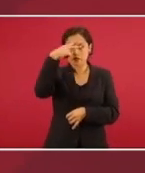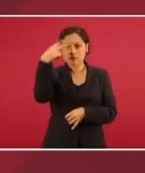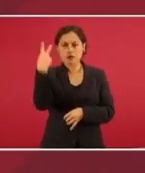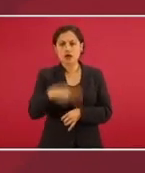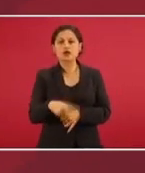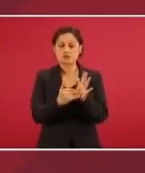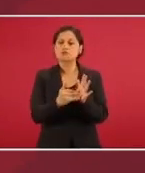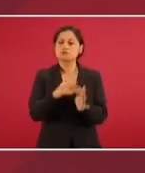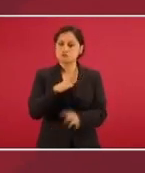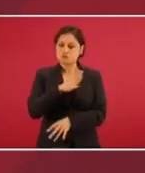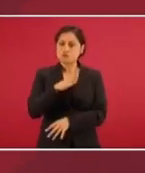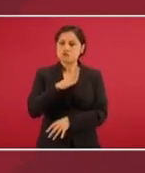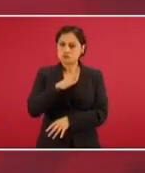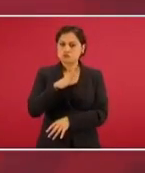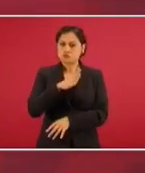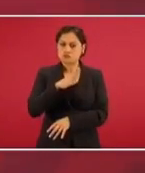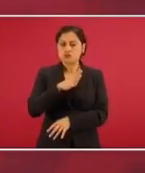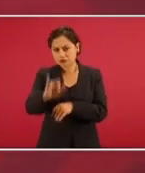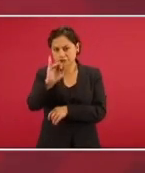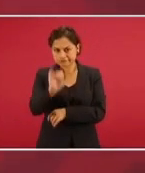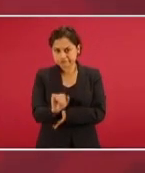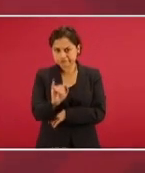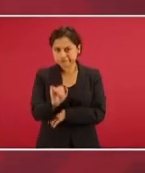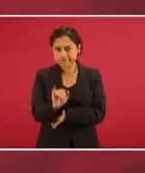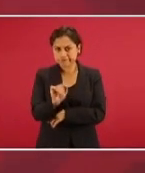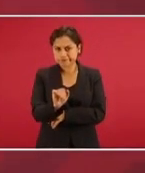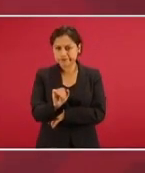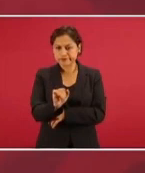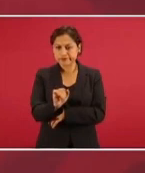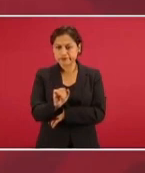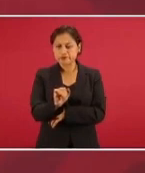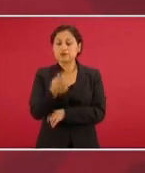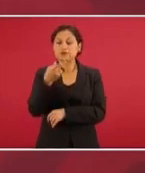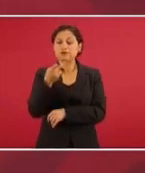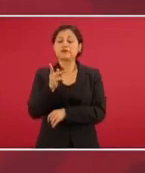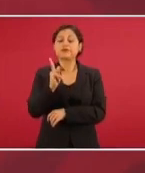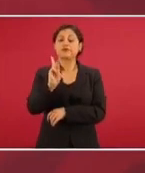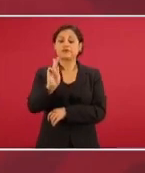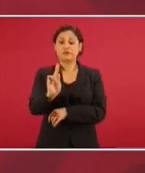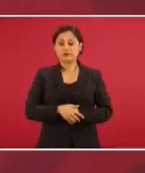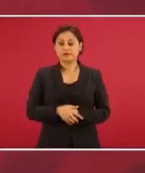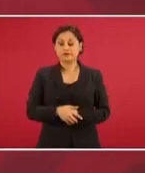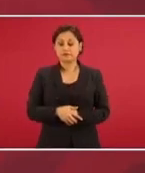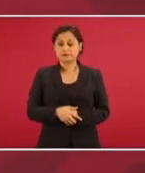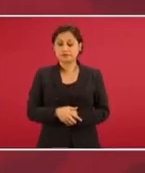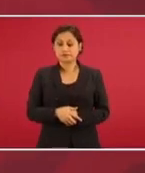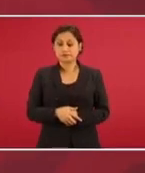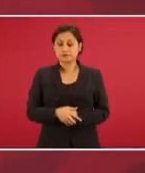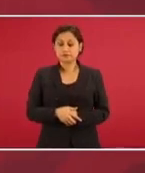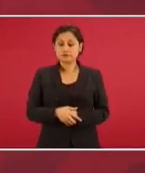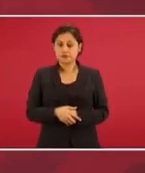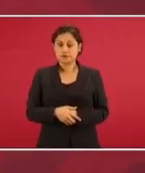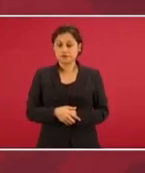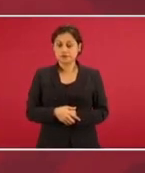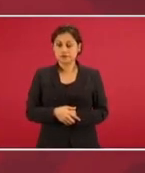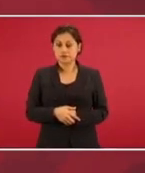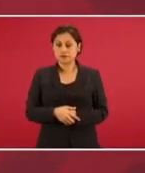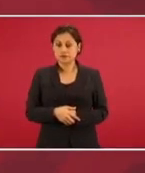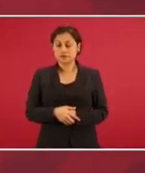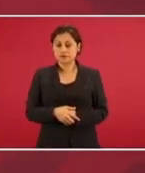disponibles nos faltan más estamos partiendo de lo que